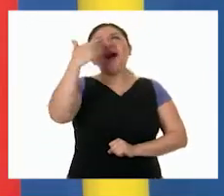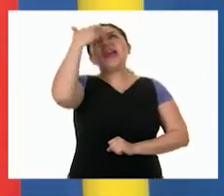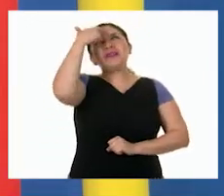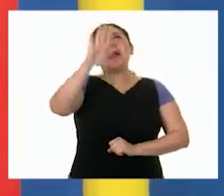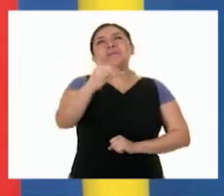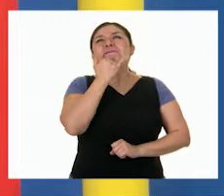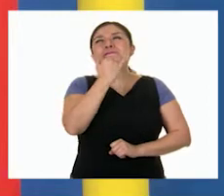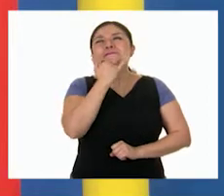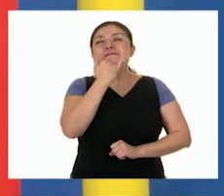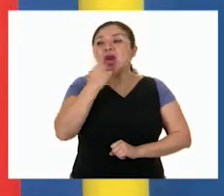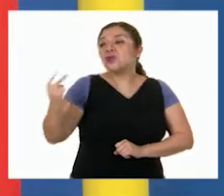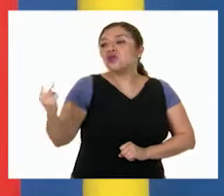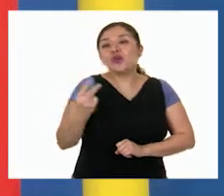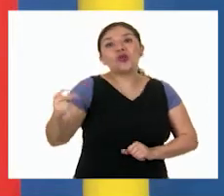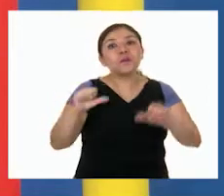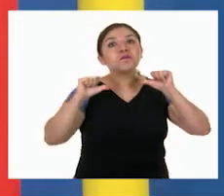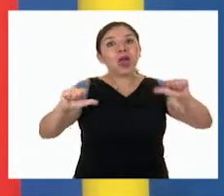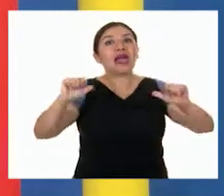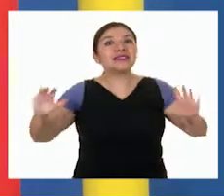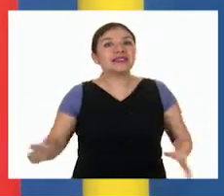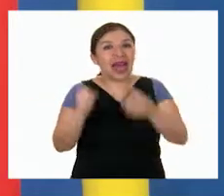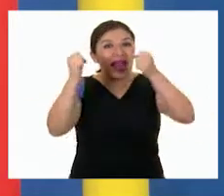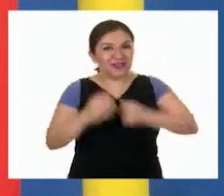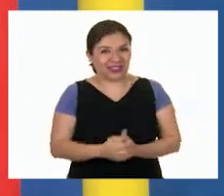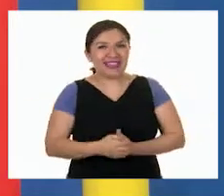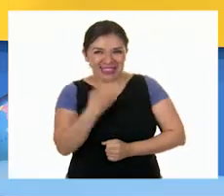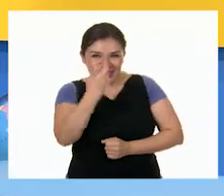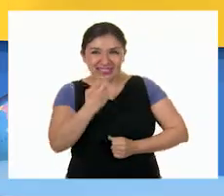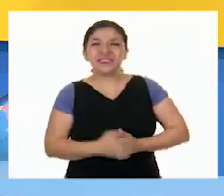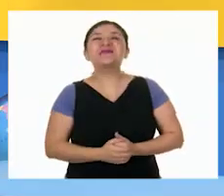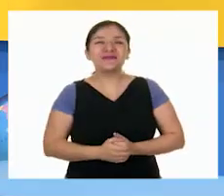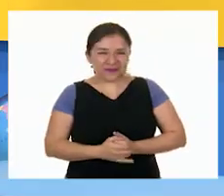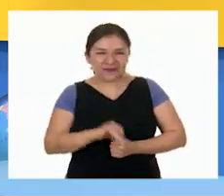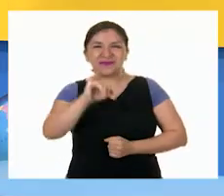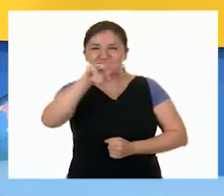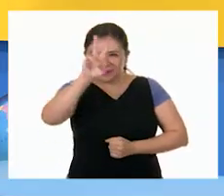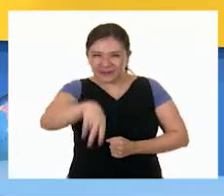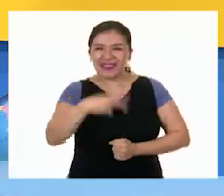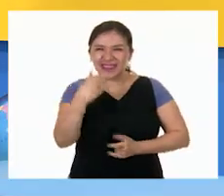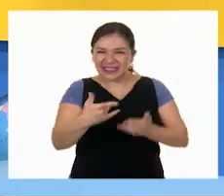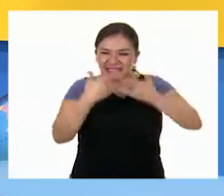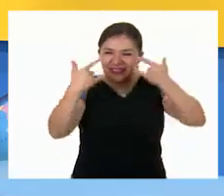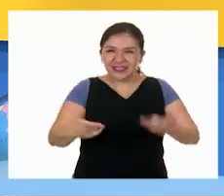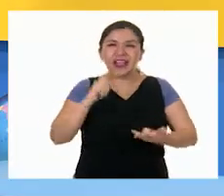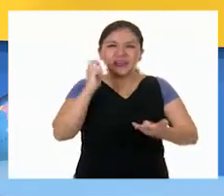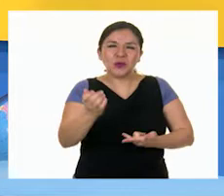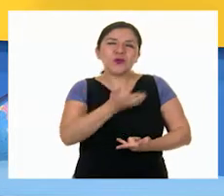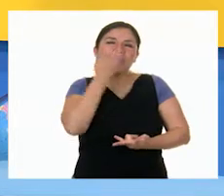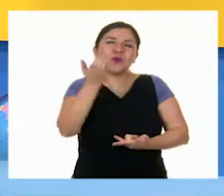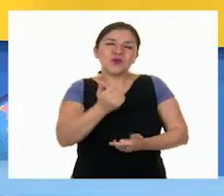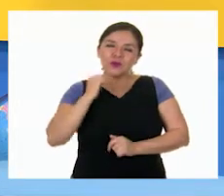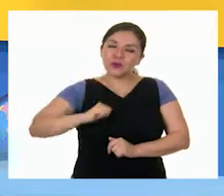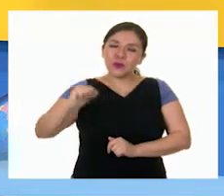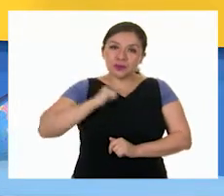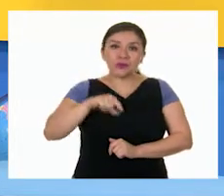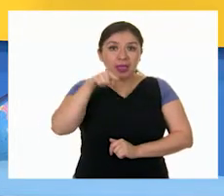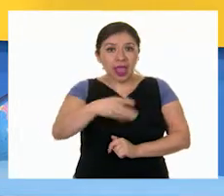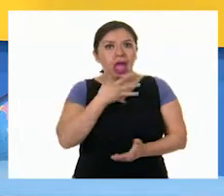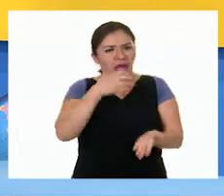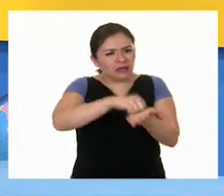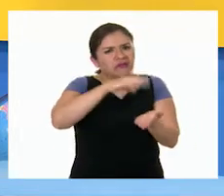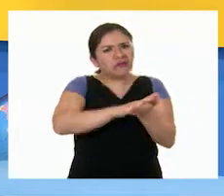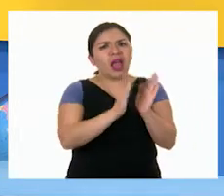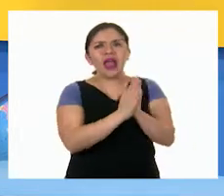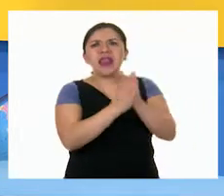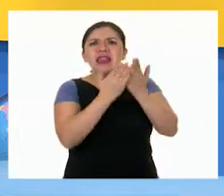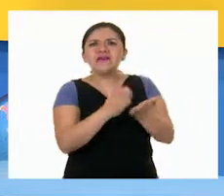perdón. Los dos se salvaban. Ajá. Sí, es una fábula tradicional. De hecho, aparece en uno de